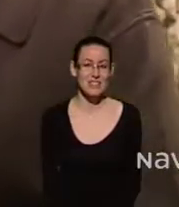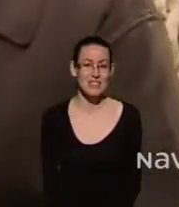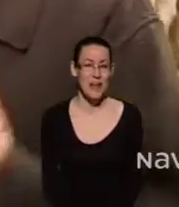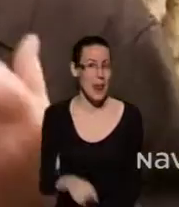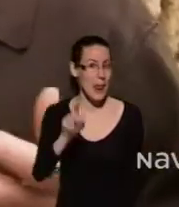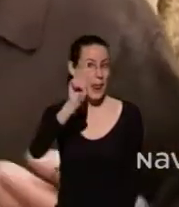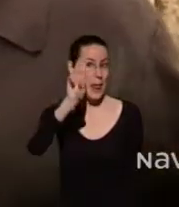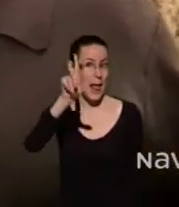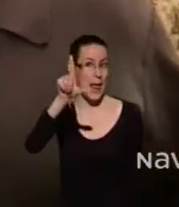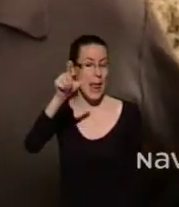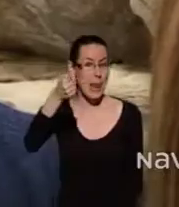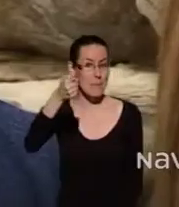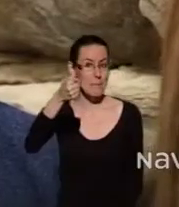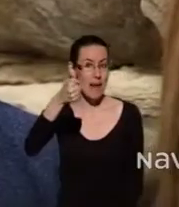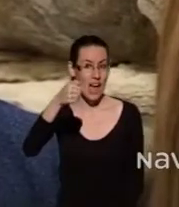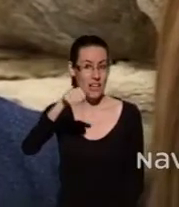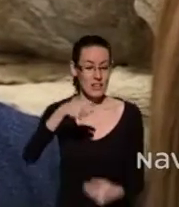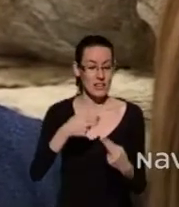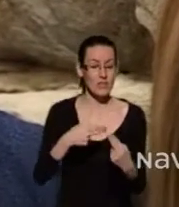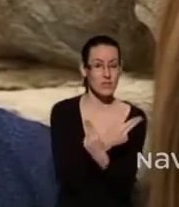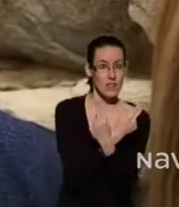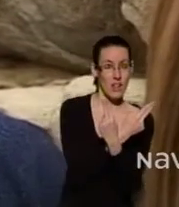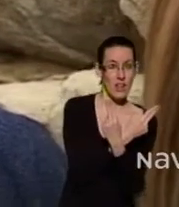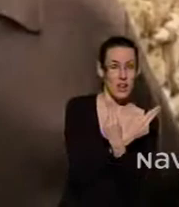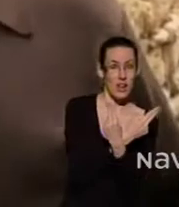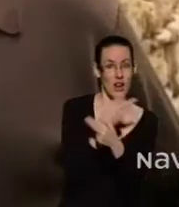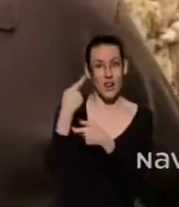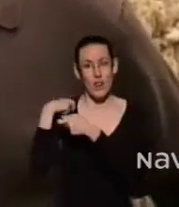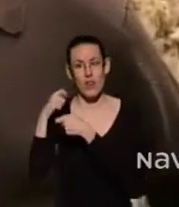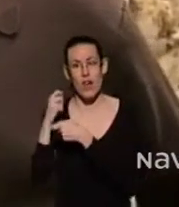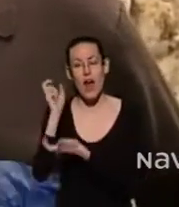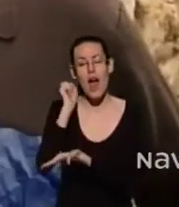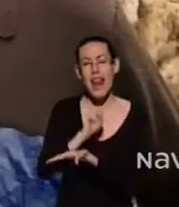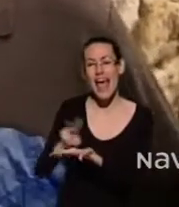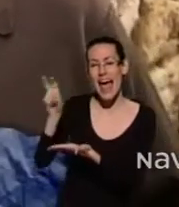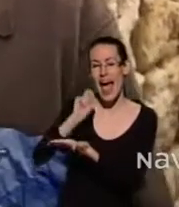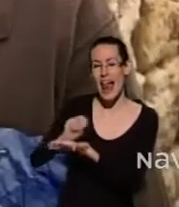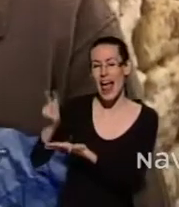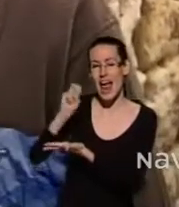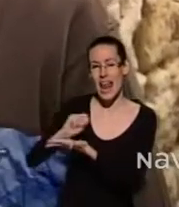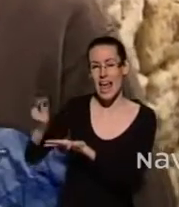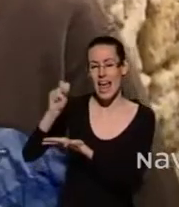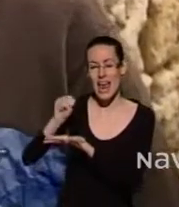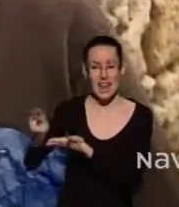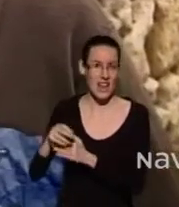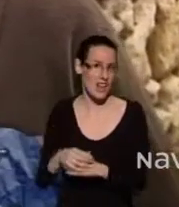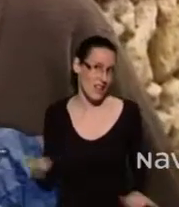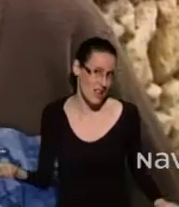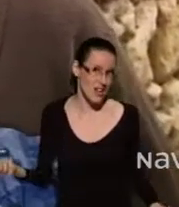Zaragoza andando de aquí, desde ahí va. Y jugaba antes a las chapas así. Y claro, resulta que llevaba